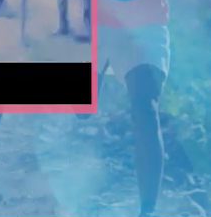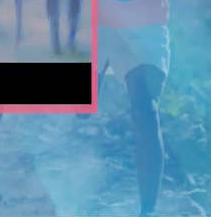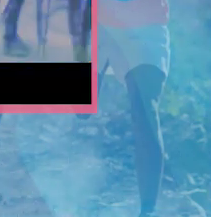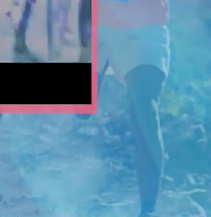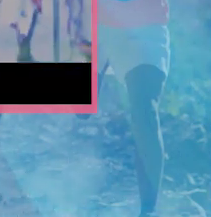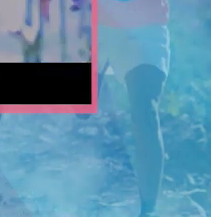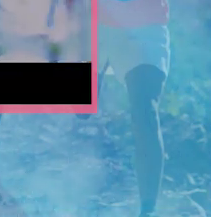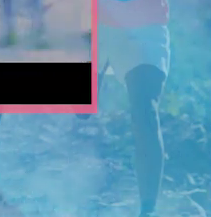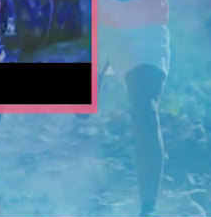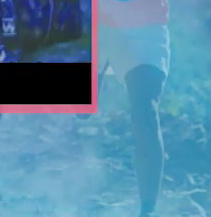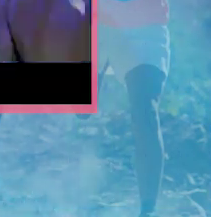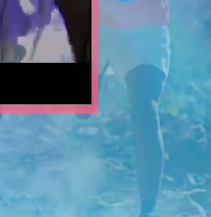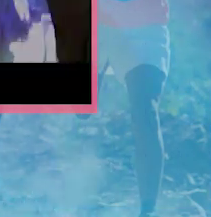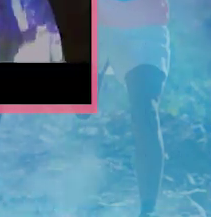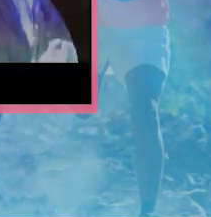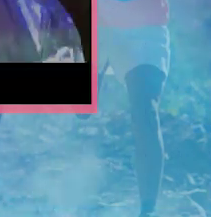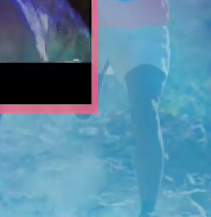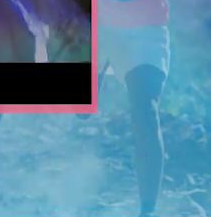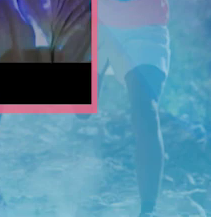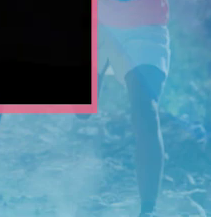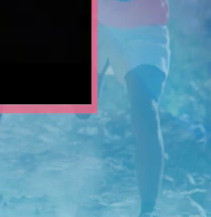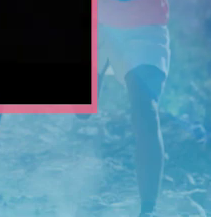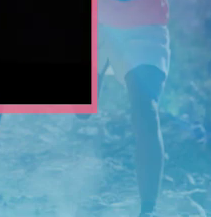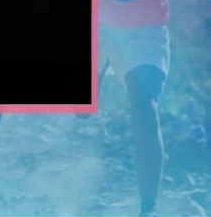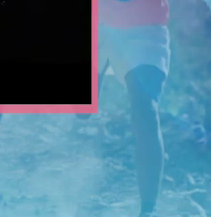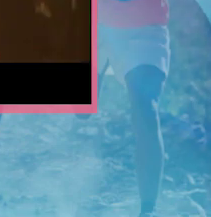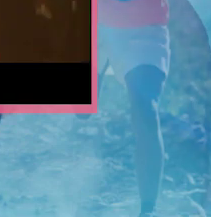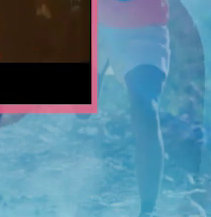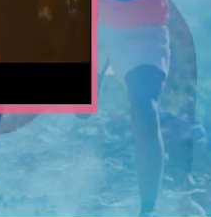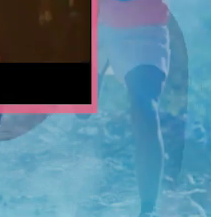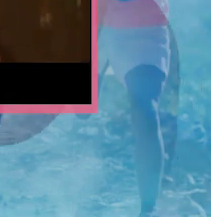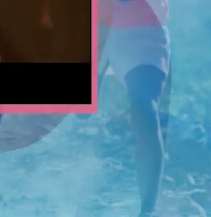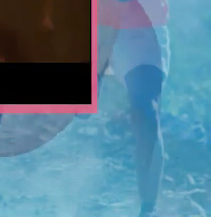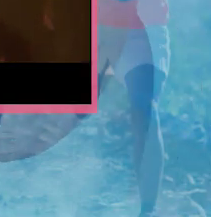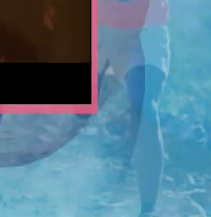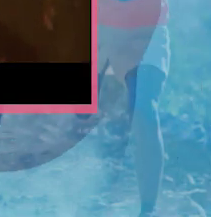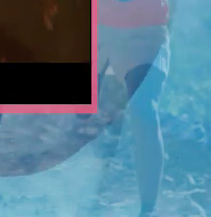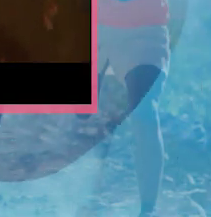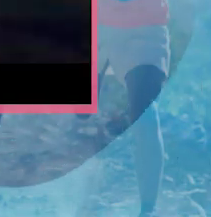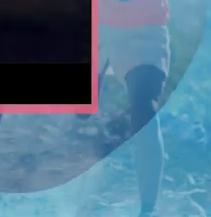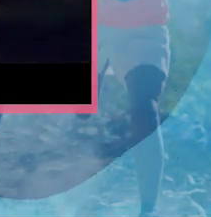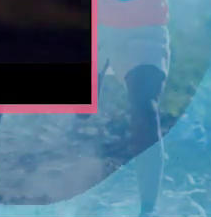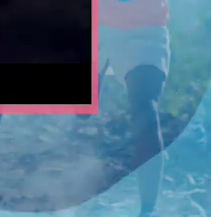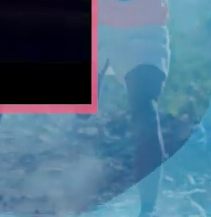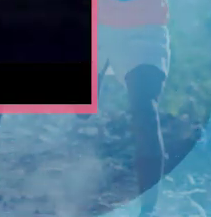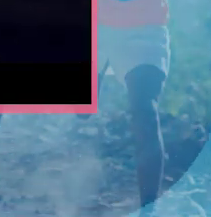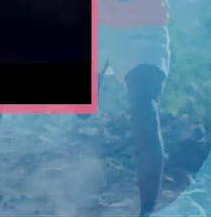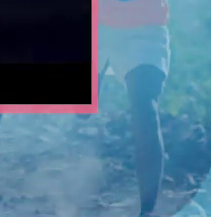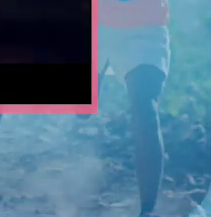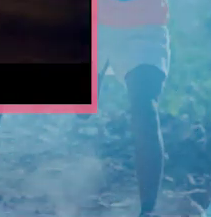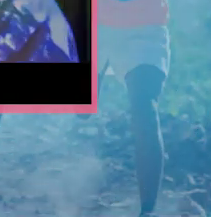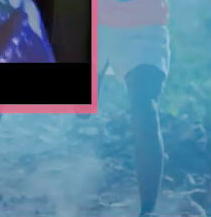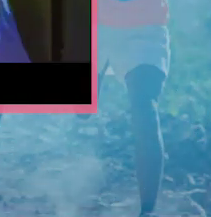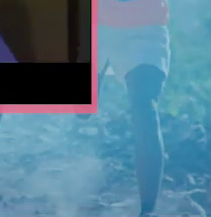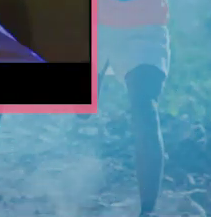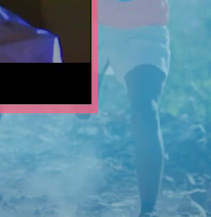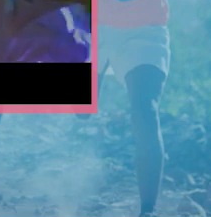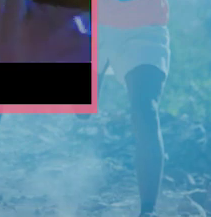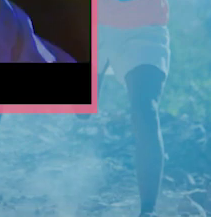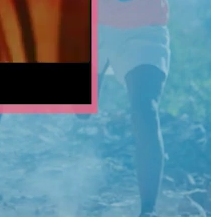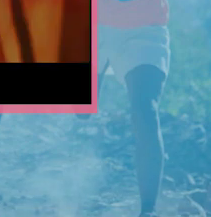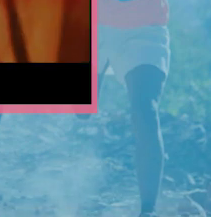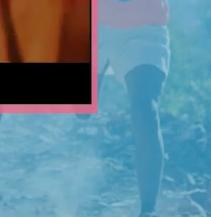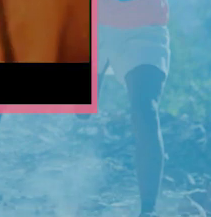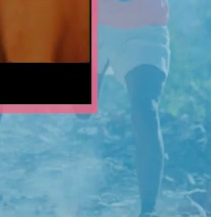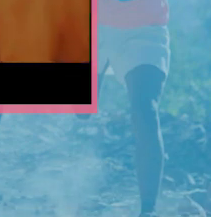chaki agua mi nahuala te calate boca si está narame que está si majaca me chali rayena ne kilipi kilipi ay